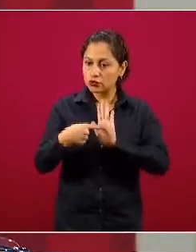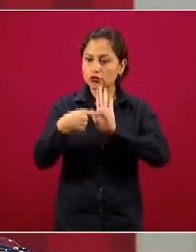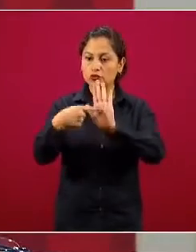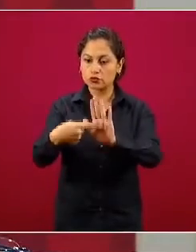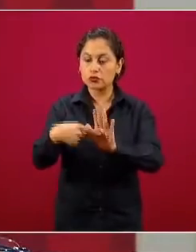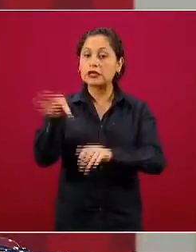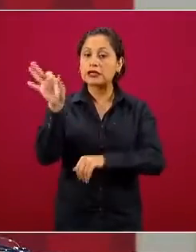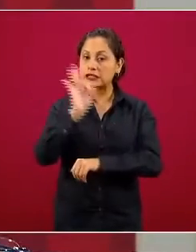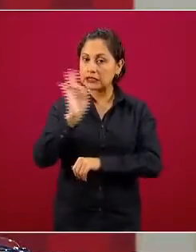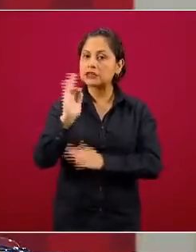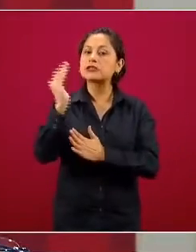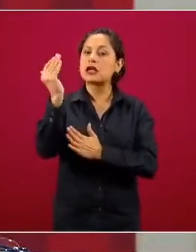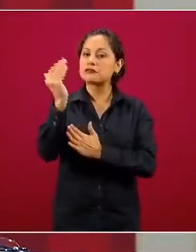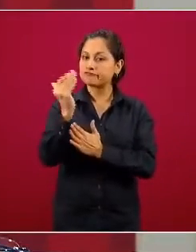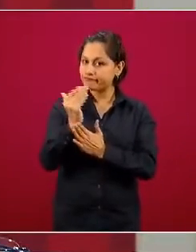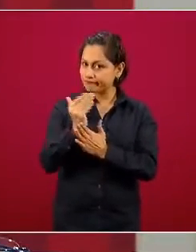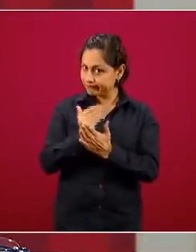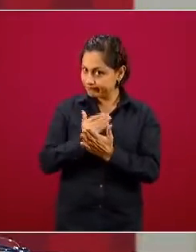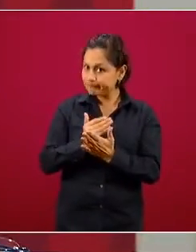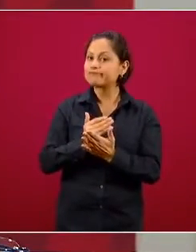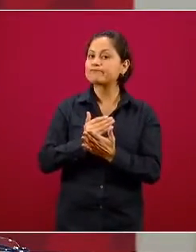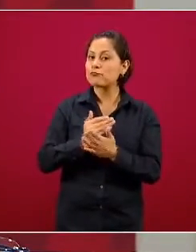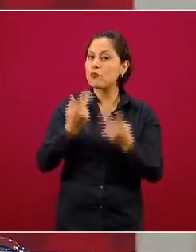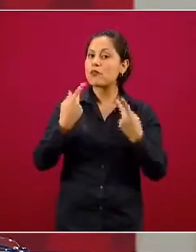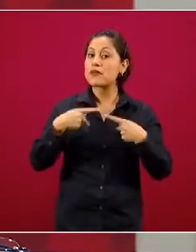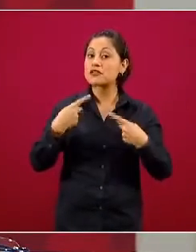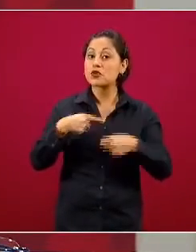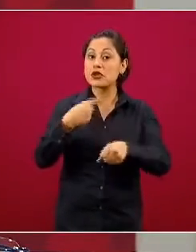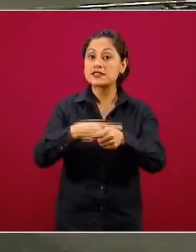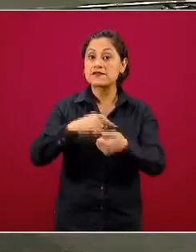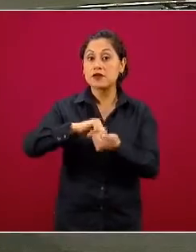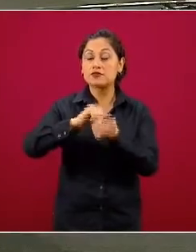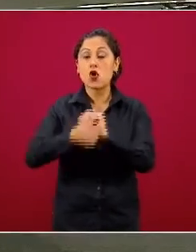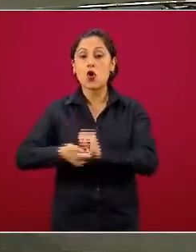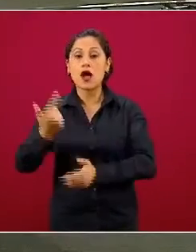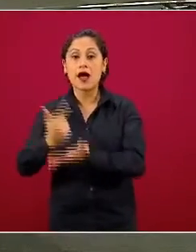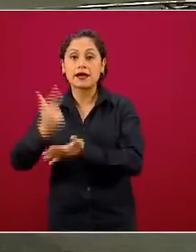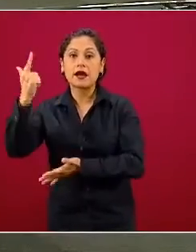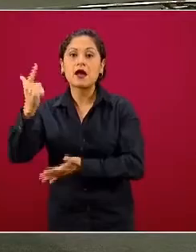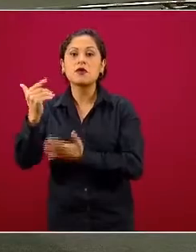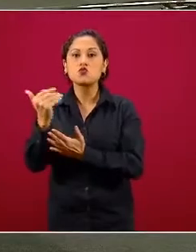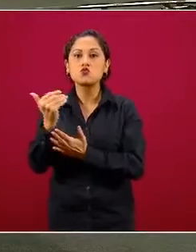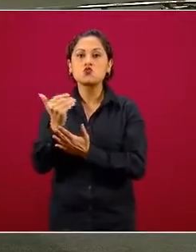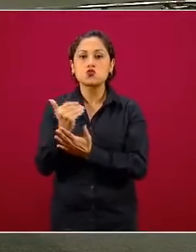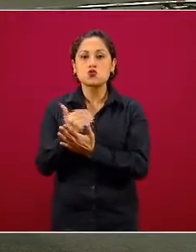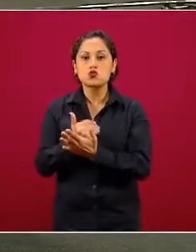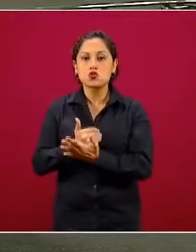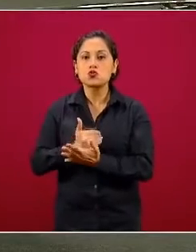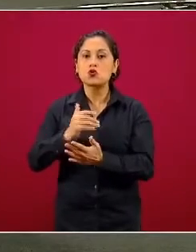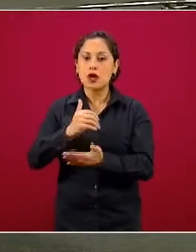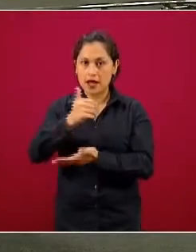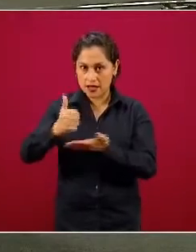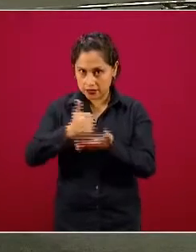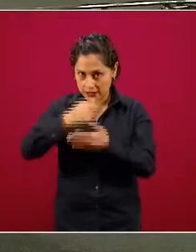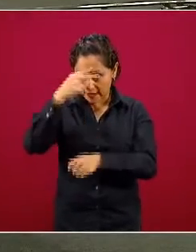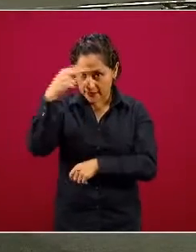comienza a disminuir el número de intubados en la zona metropolitana del Valle de México. Adelante.